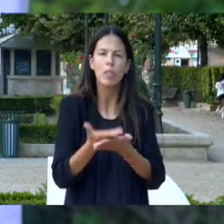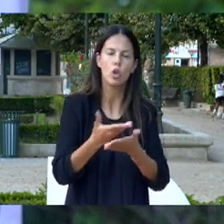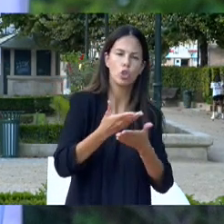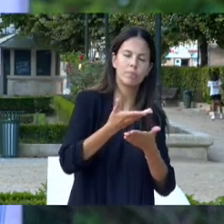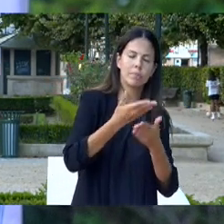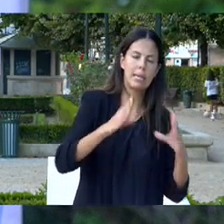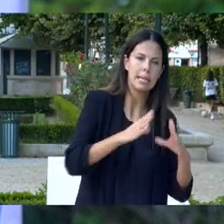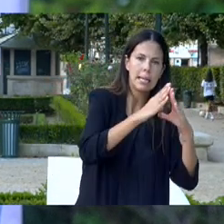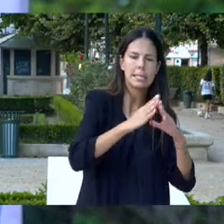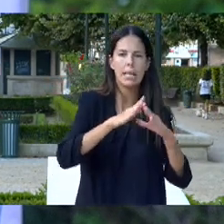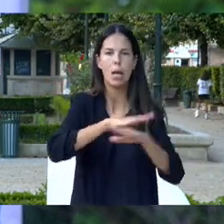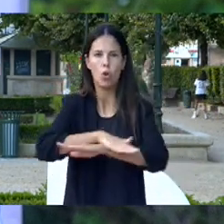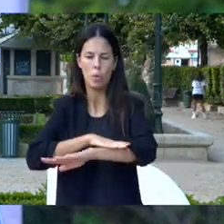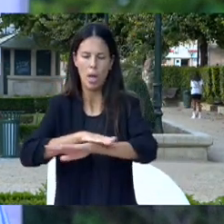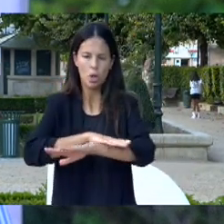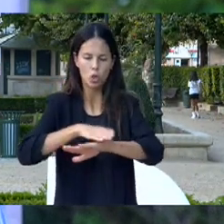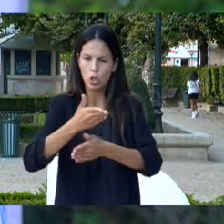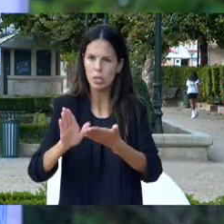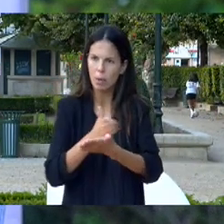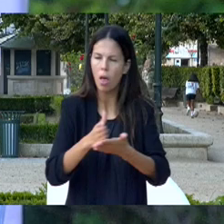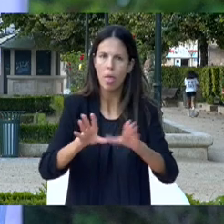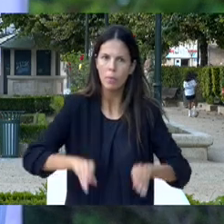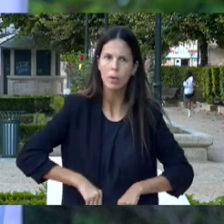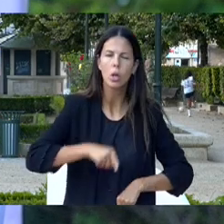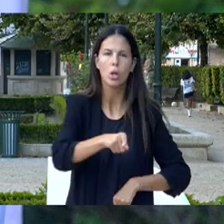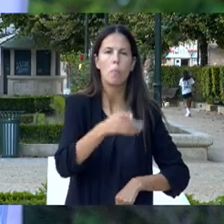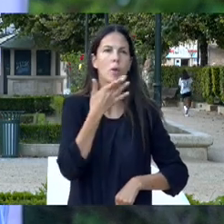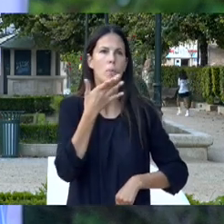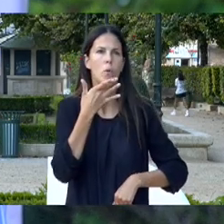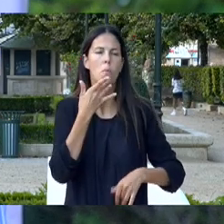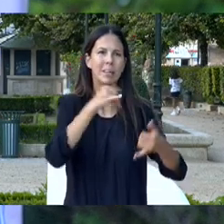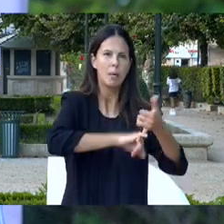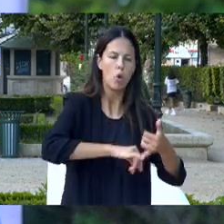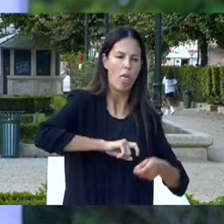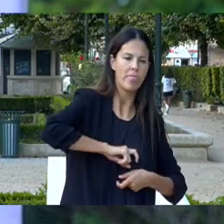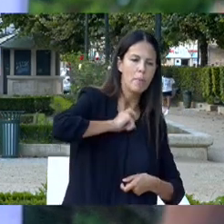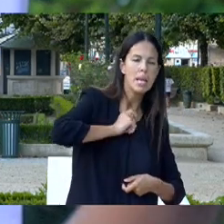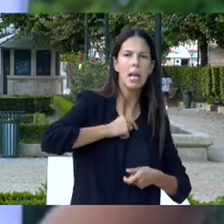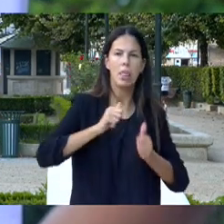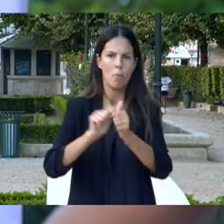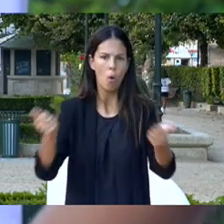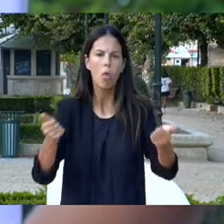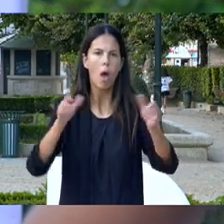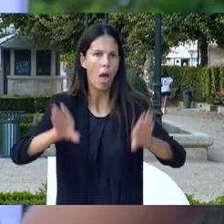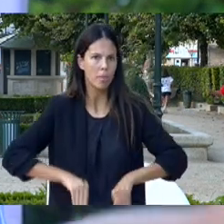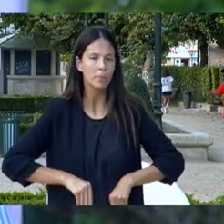Estado, aceptara o matrimonio civil e o divorcio, e a defensa